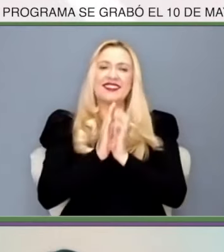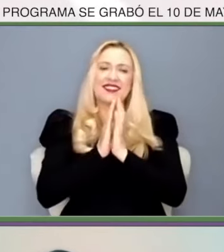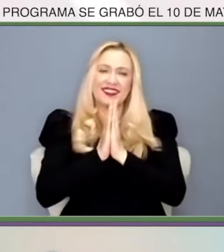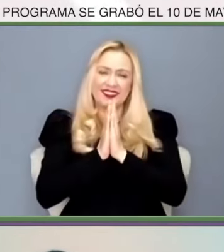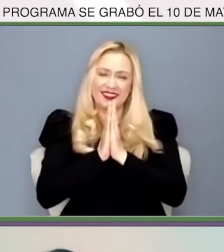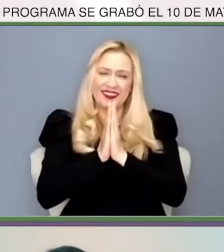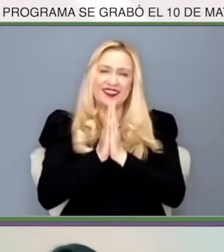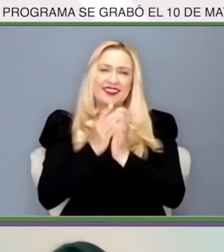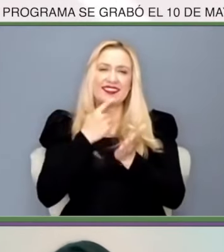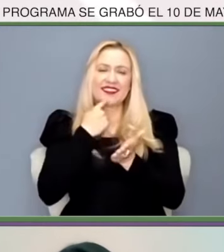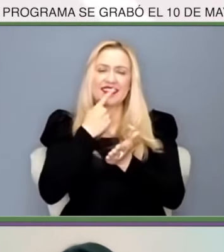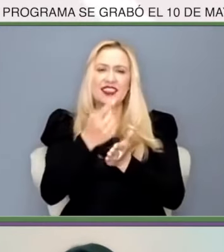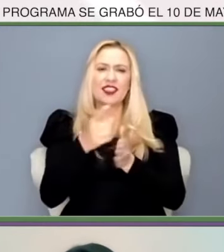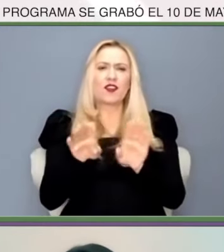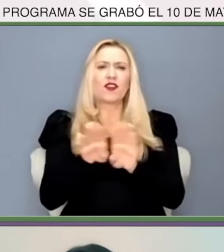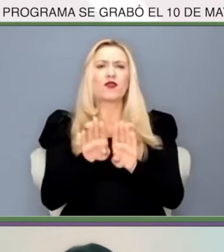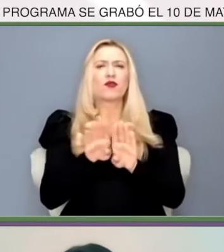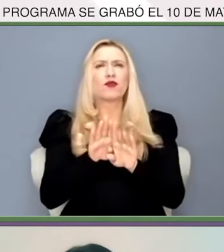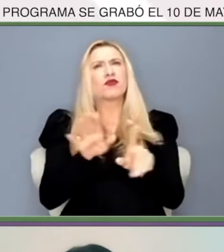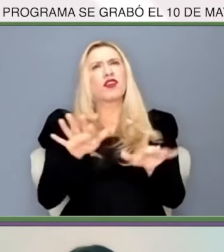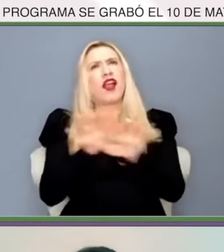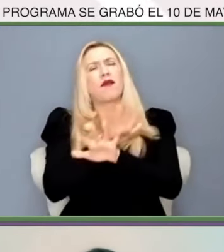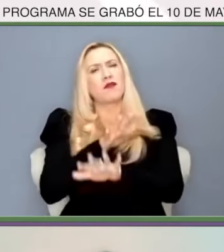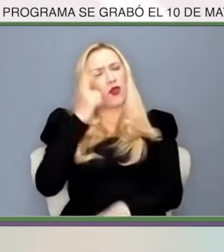Paola, ¿cómo trabajamos por un cambio cultural?